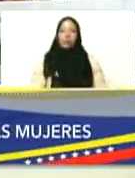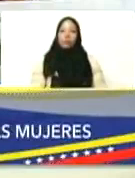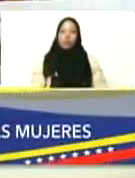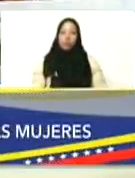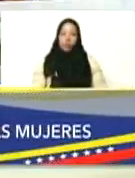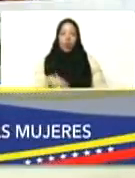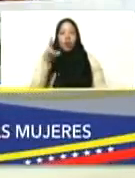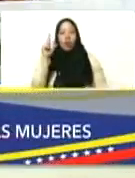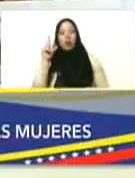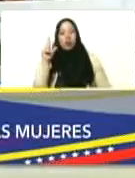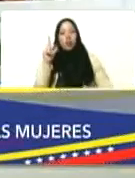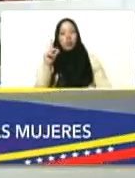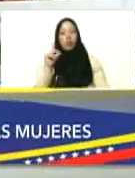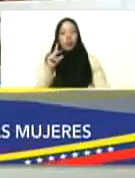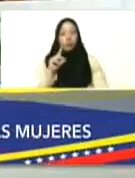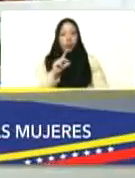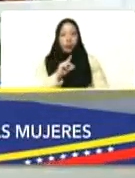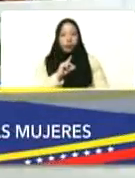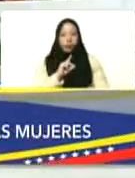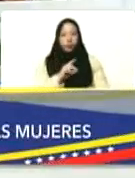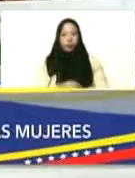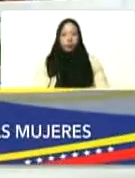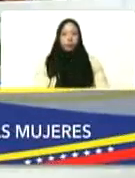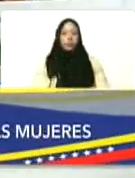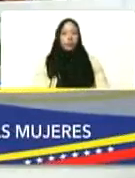En segundo lugar,